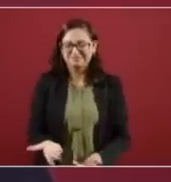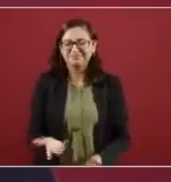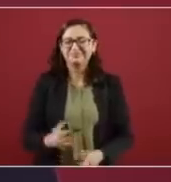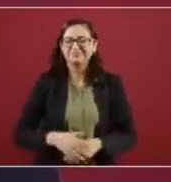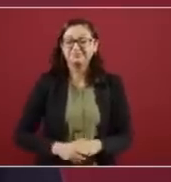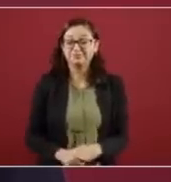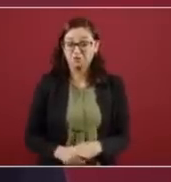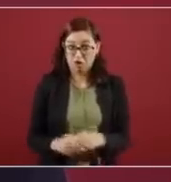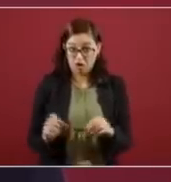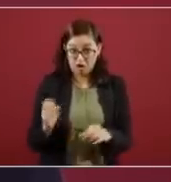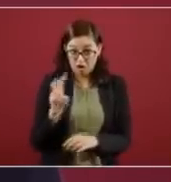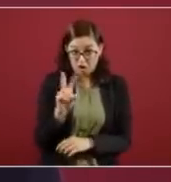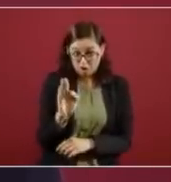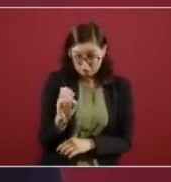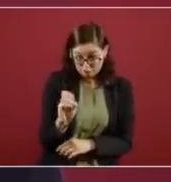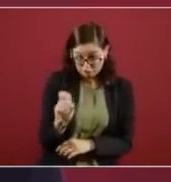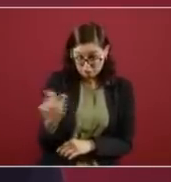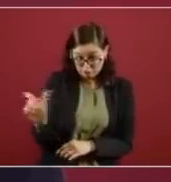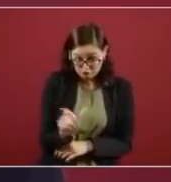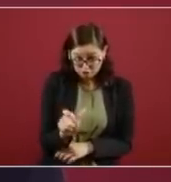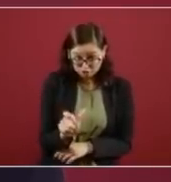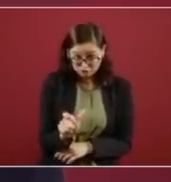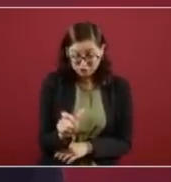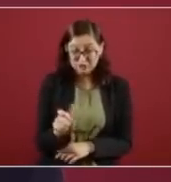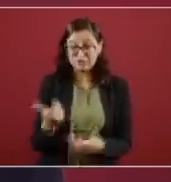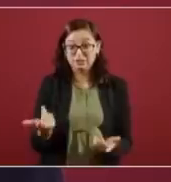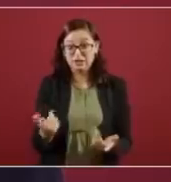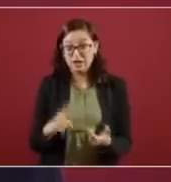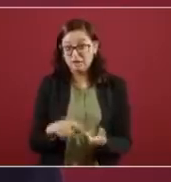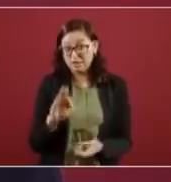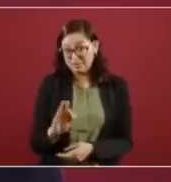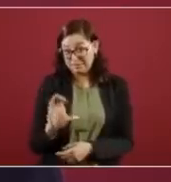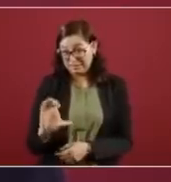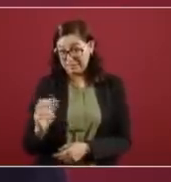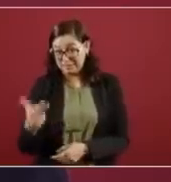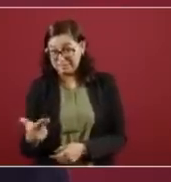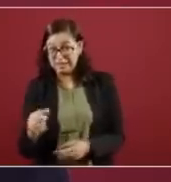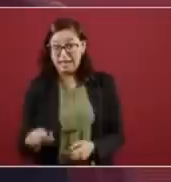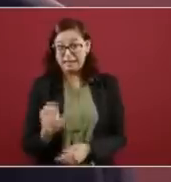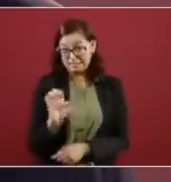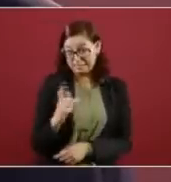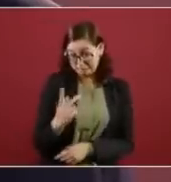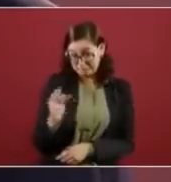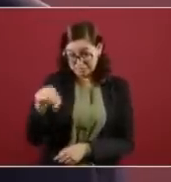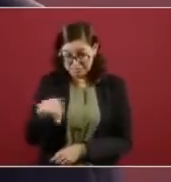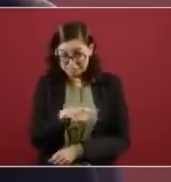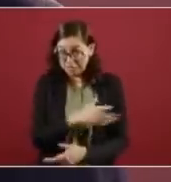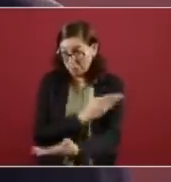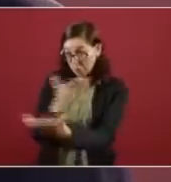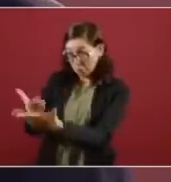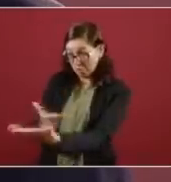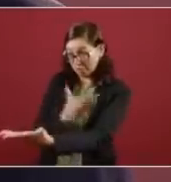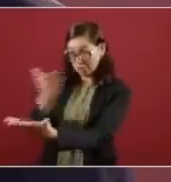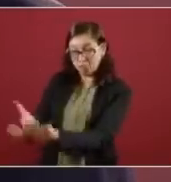fox' le rechazaron sus ternas al calderón a peña no